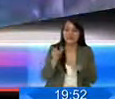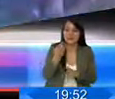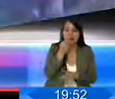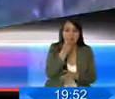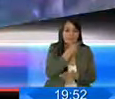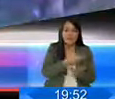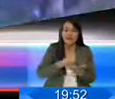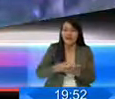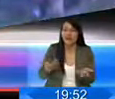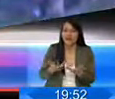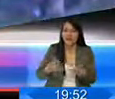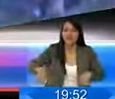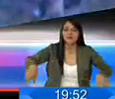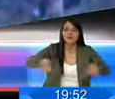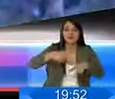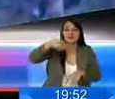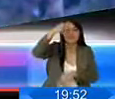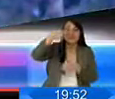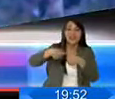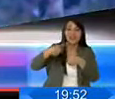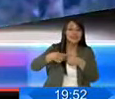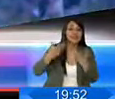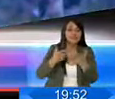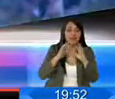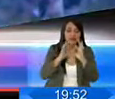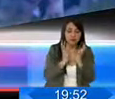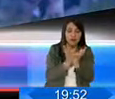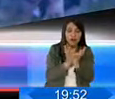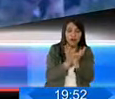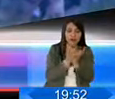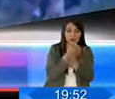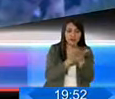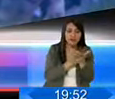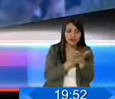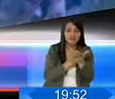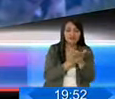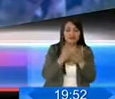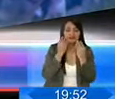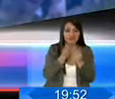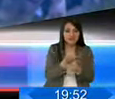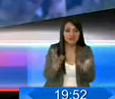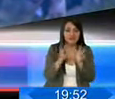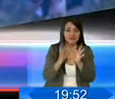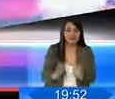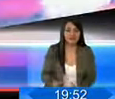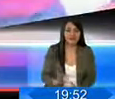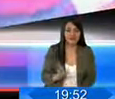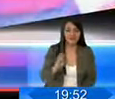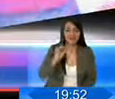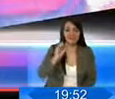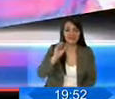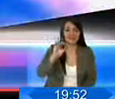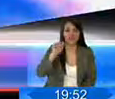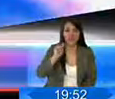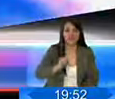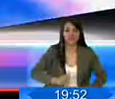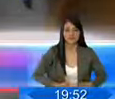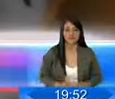acuden a este local ubicado en el norte de Quito son los bolones mixtos. Veamos un informe de nuestra compañera Sofía